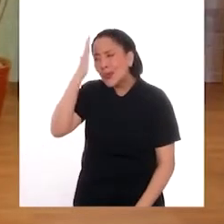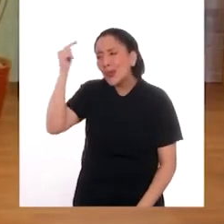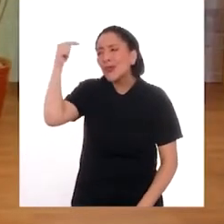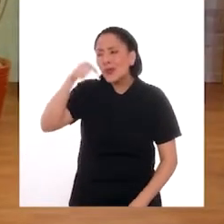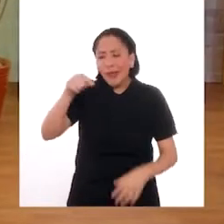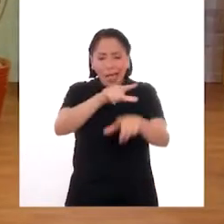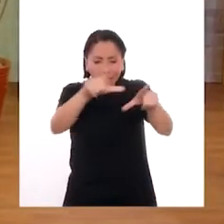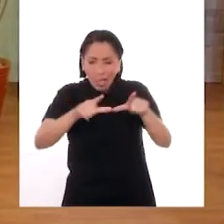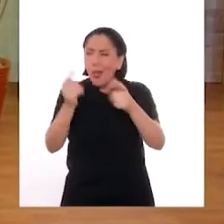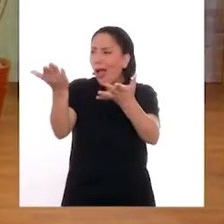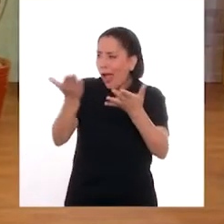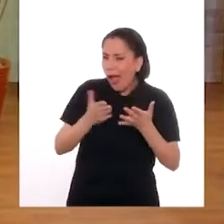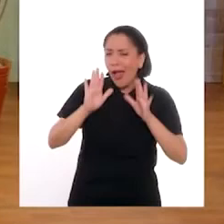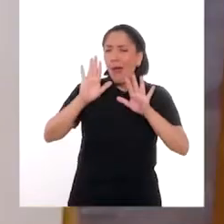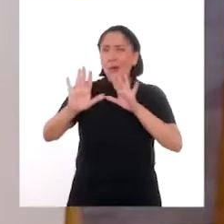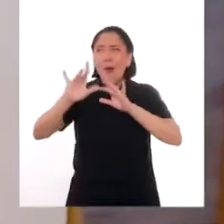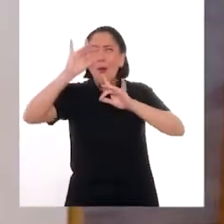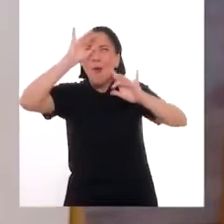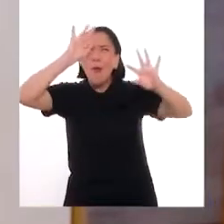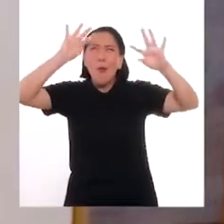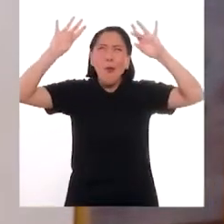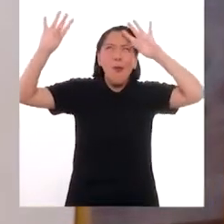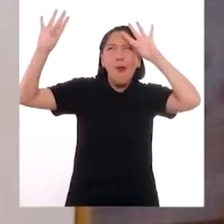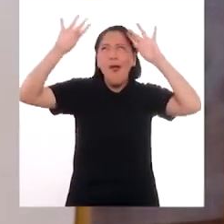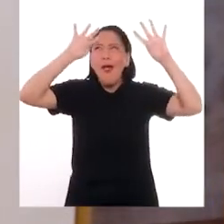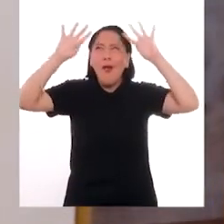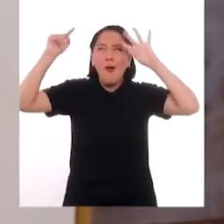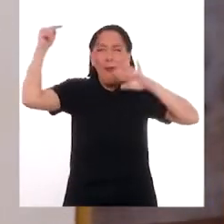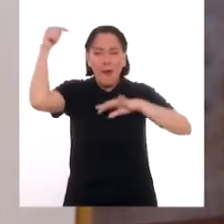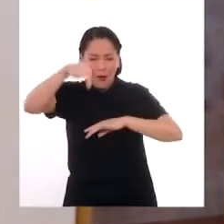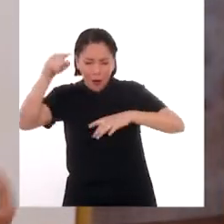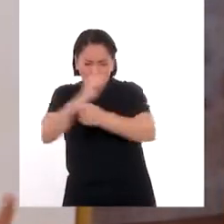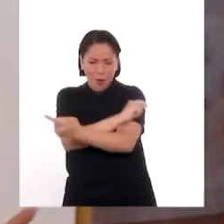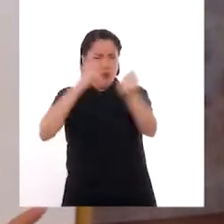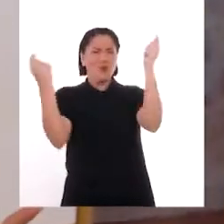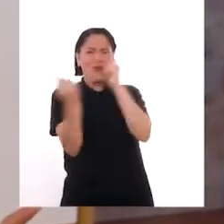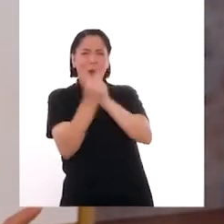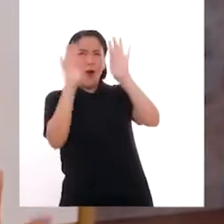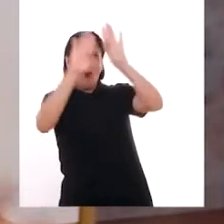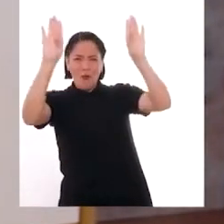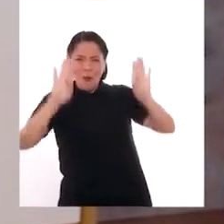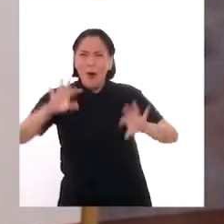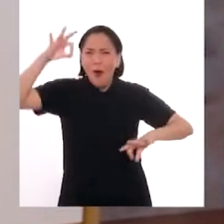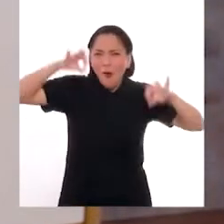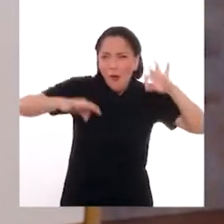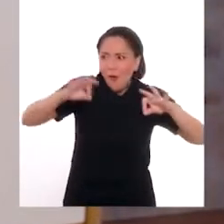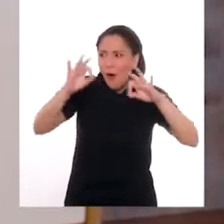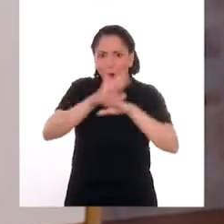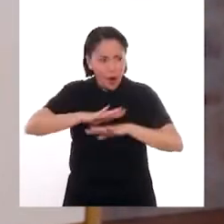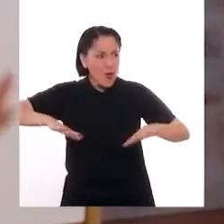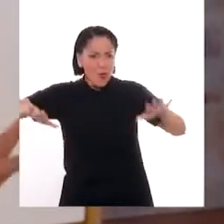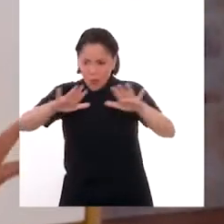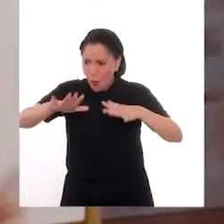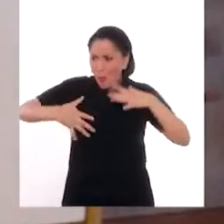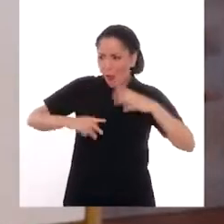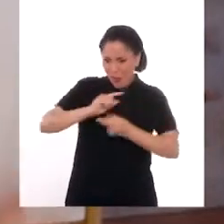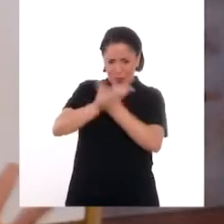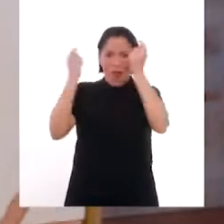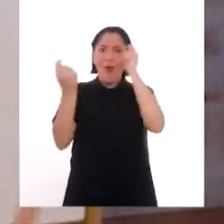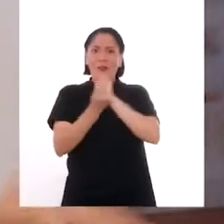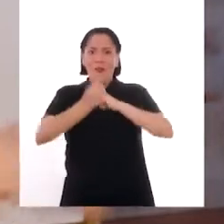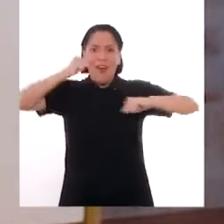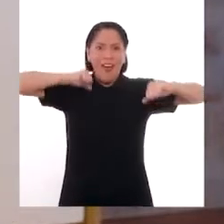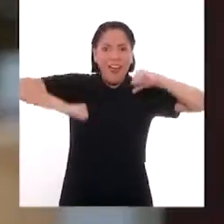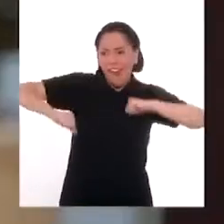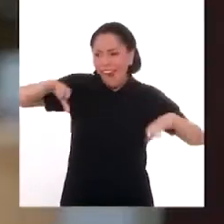sé que esta es la sala, Nico, pero si usamos nuestra imaginación, puede ser un escenario y nosotros y nosotras podemos ser